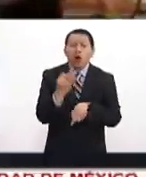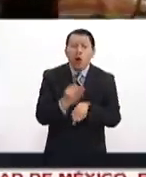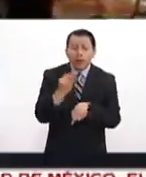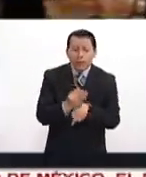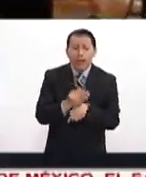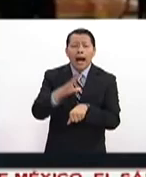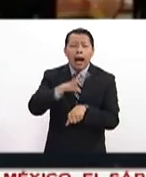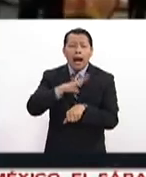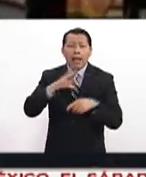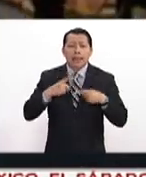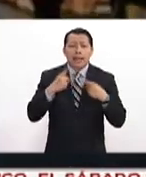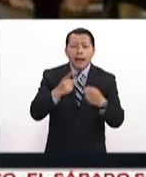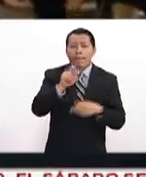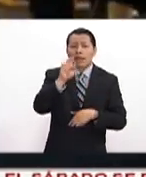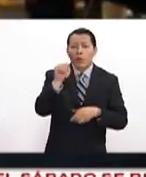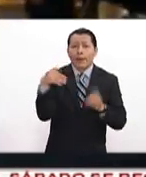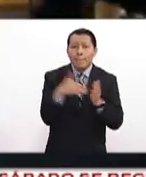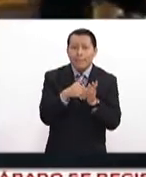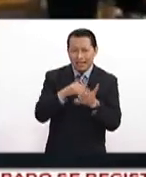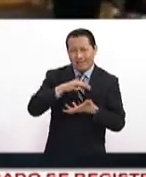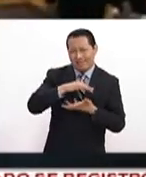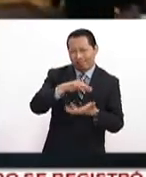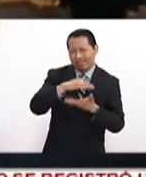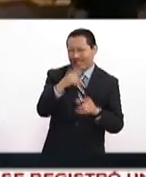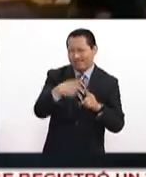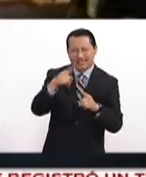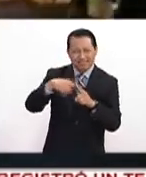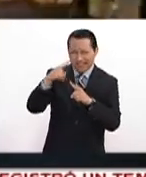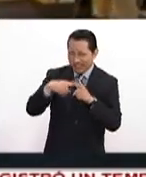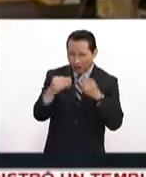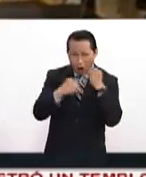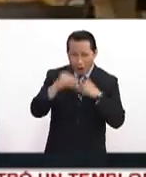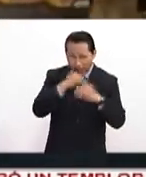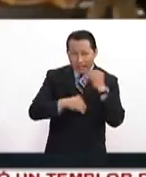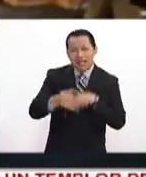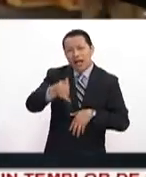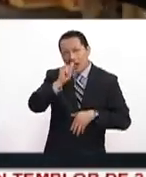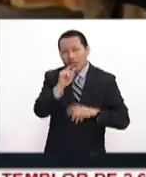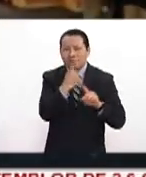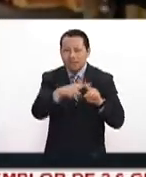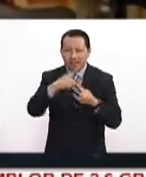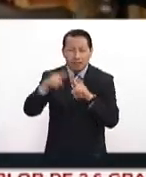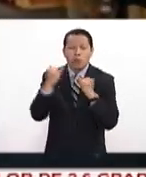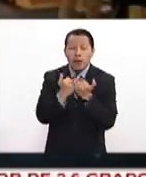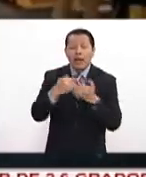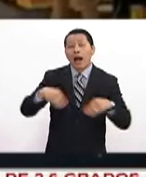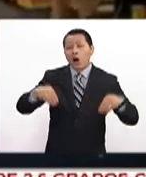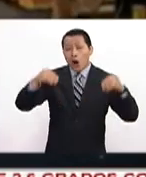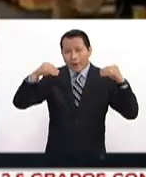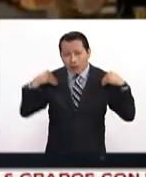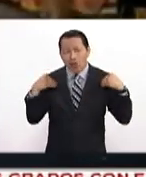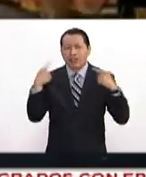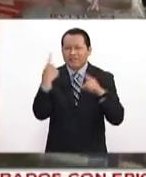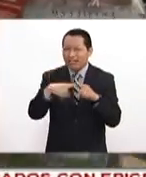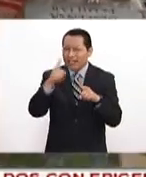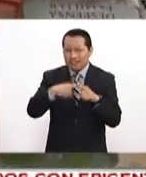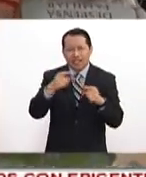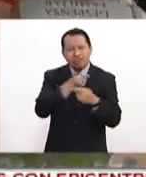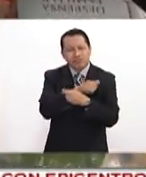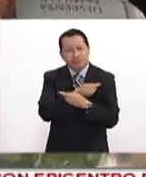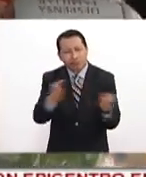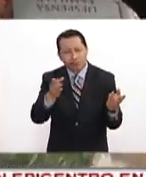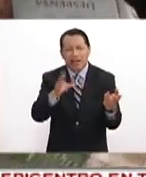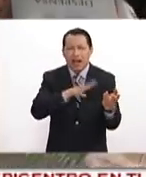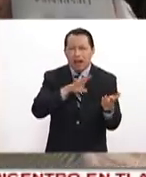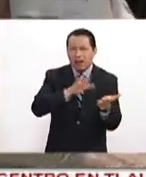recibido 29,000 despensas, 63,000 víveres y más de 20,000 cobertores están siendo repartidos por